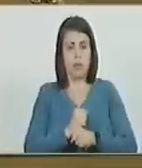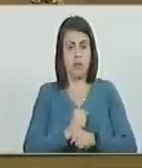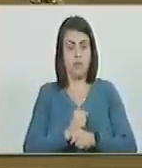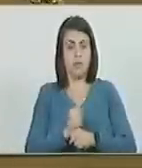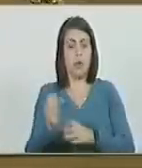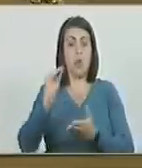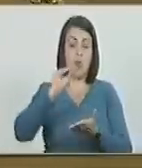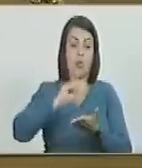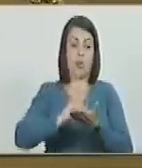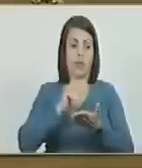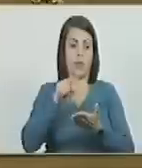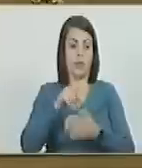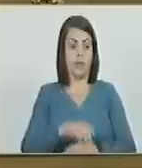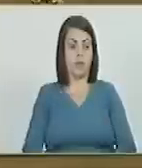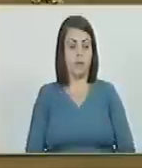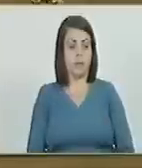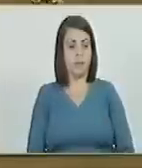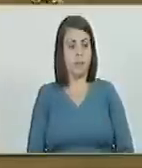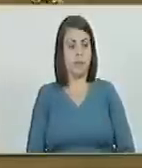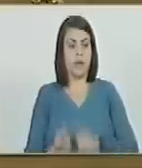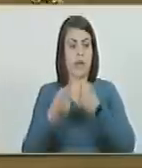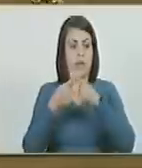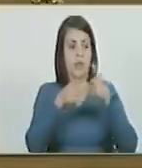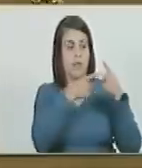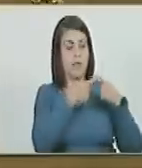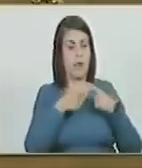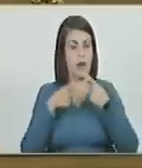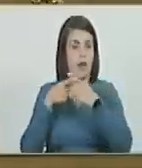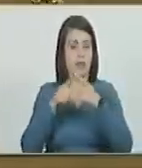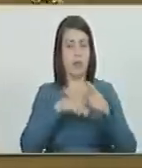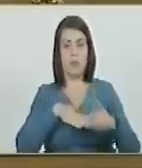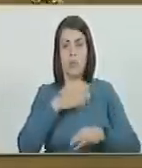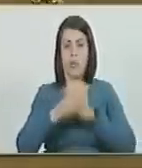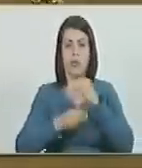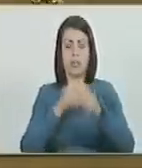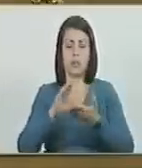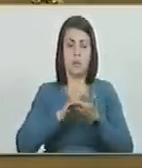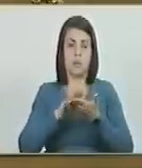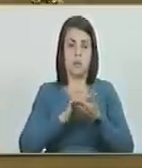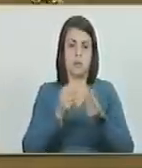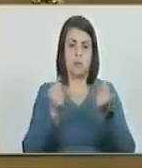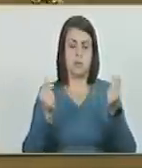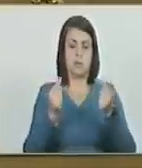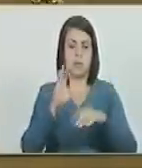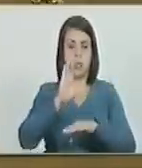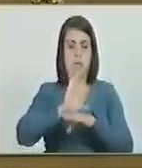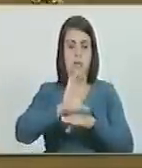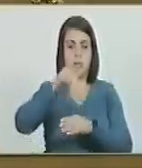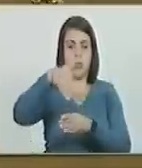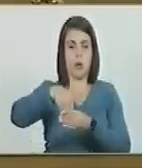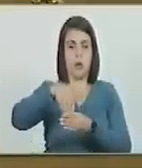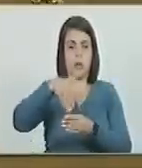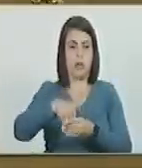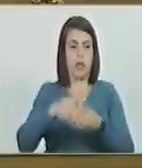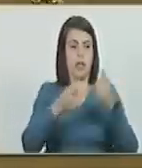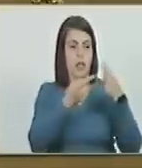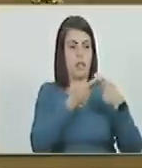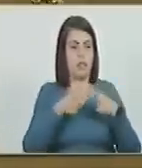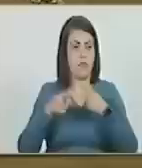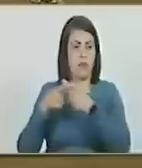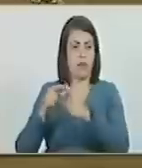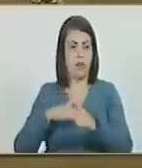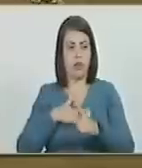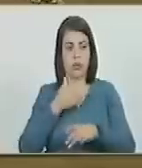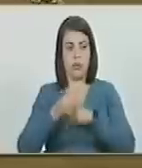el regreso de las diferencias se puedan dirimir en un centro electoral, que las diferencias no se